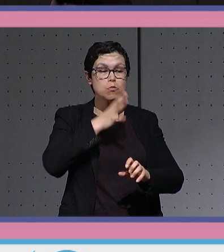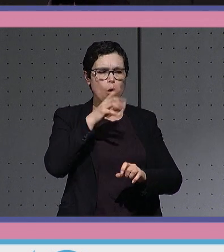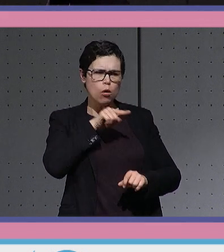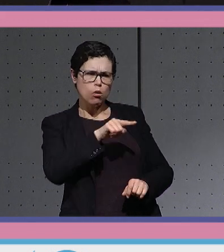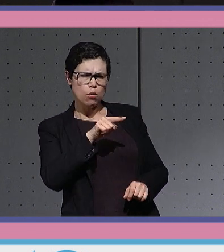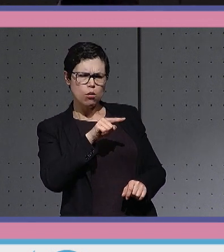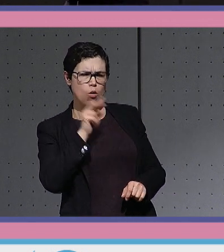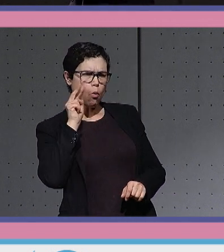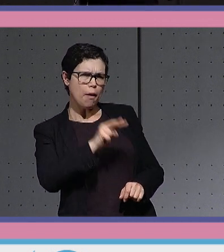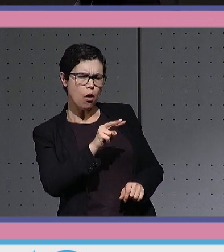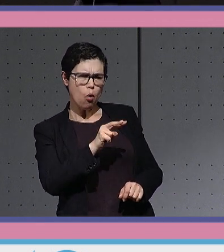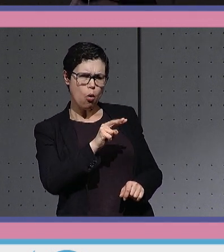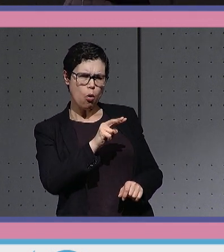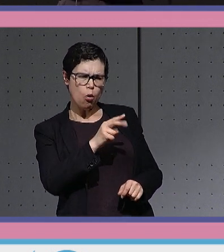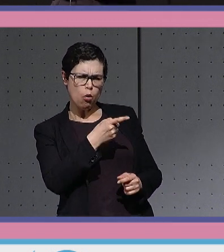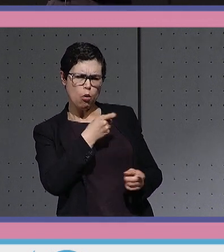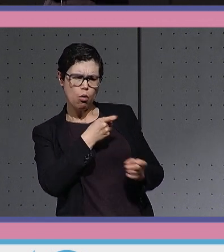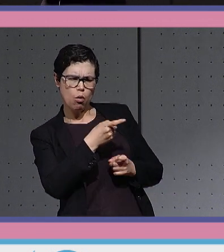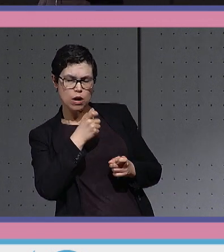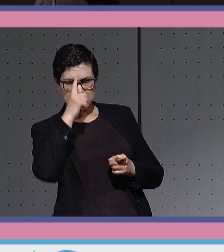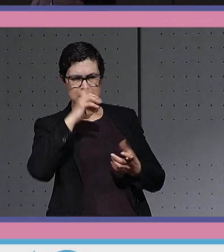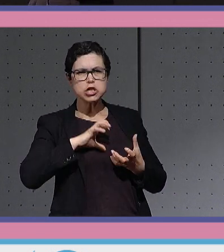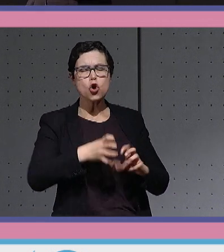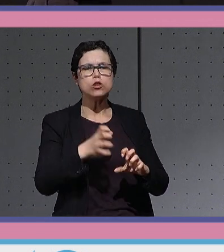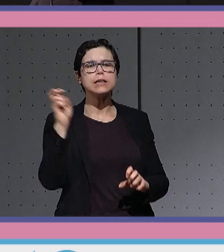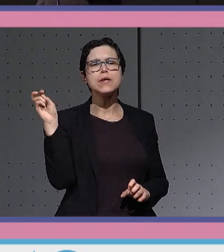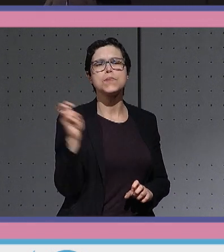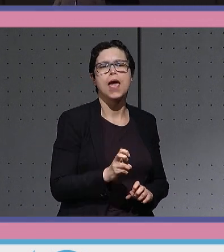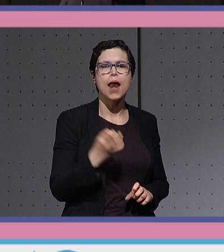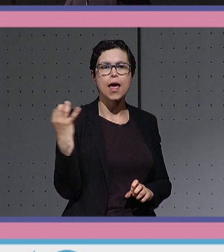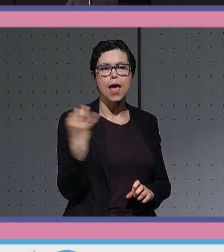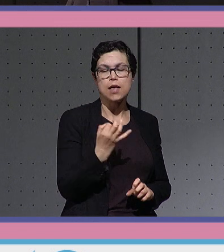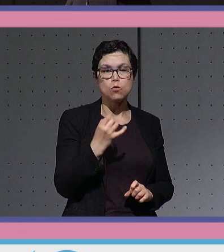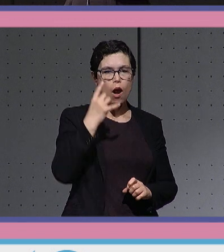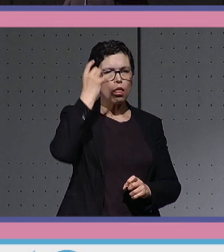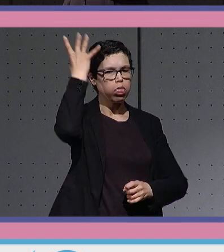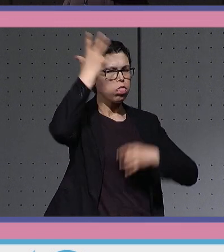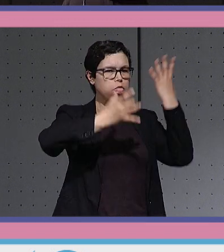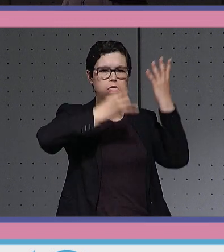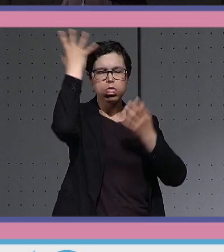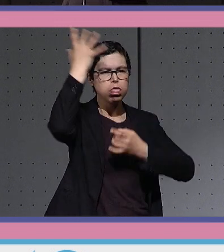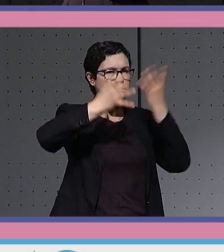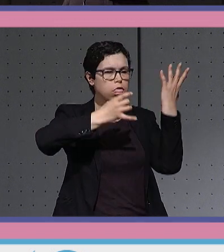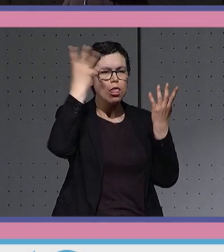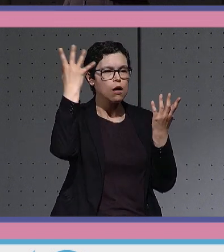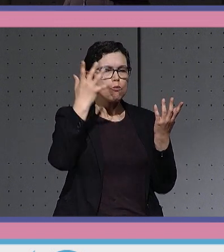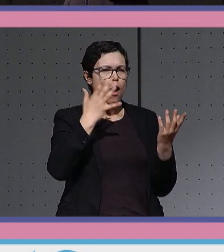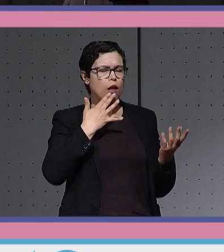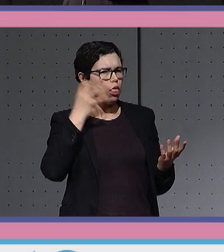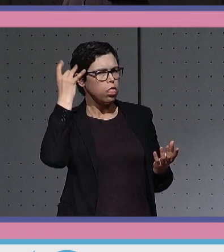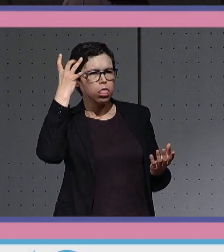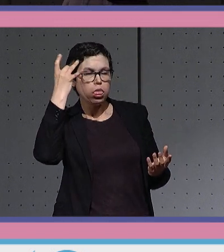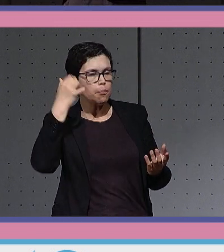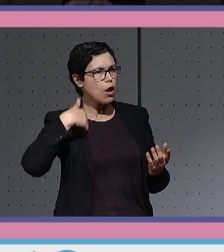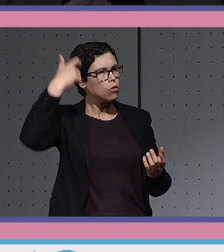y la psicosis tiene que ver con dos cosas fundamentalmente, con ideas absurdas pero que uno no puede razonar y que están en la cabeza y